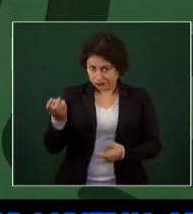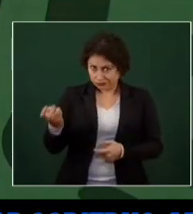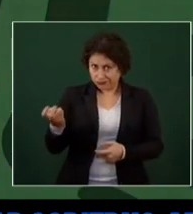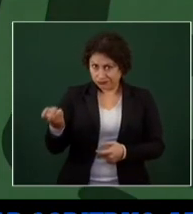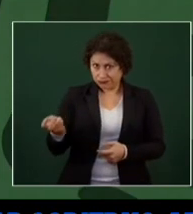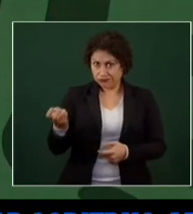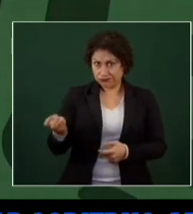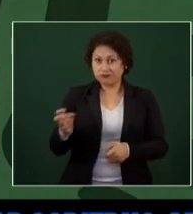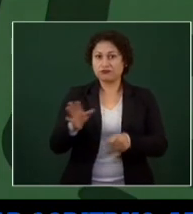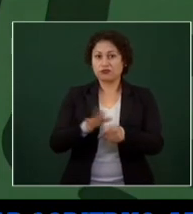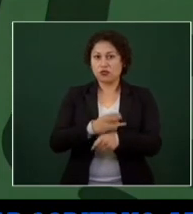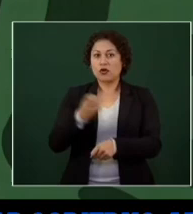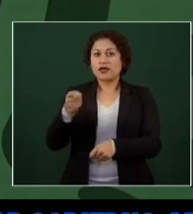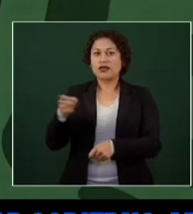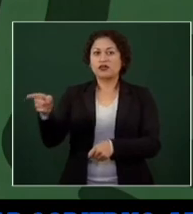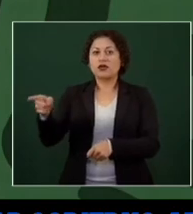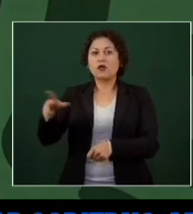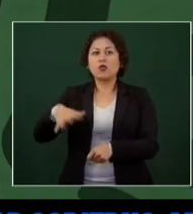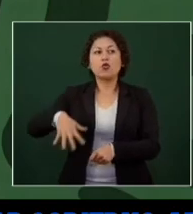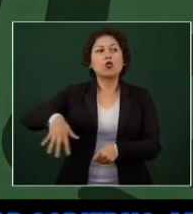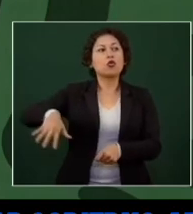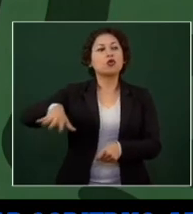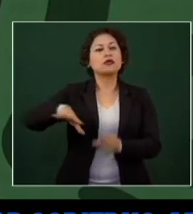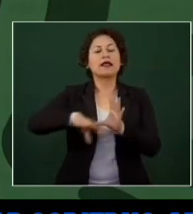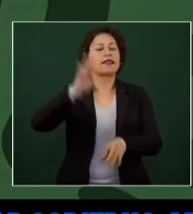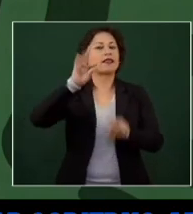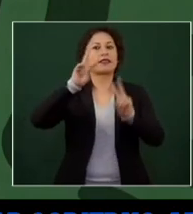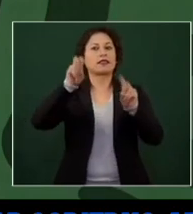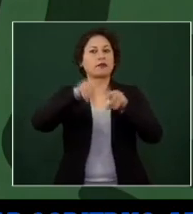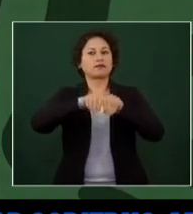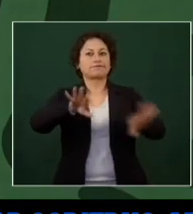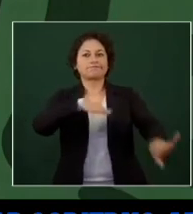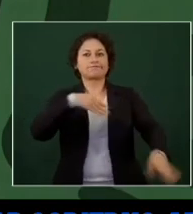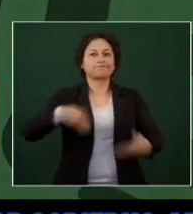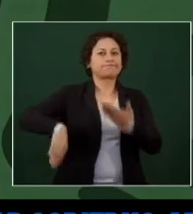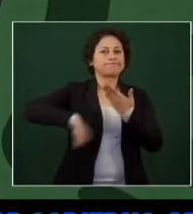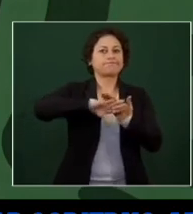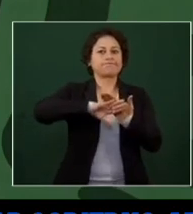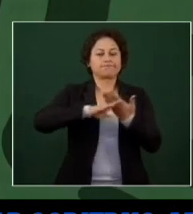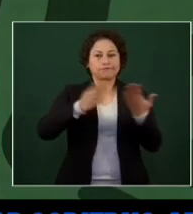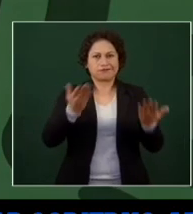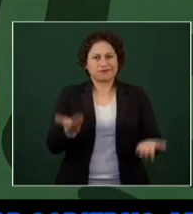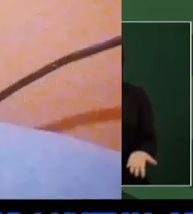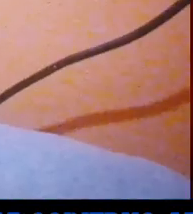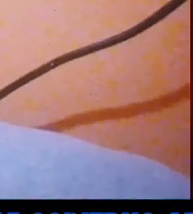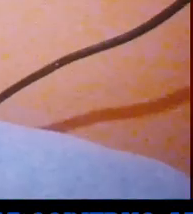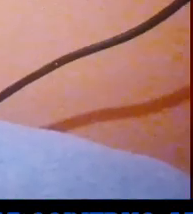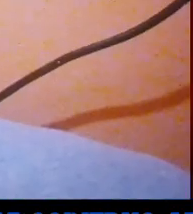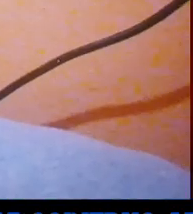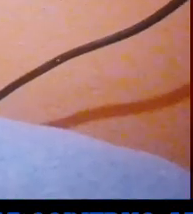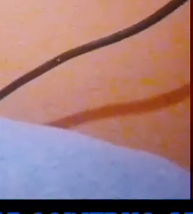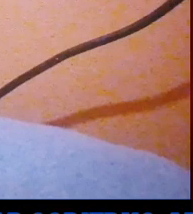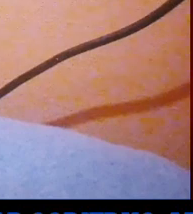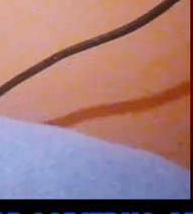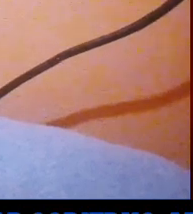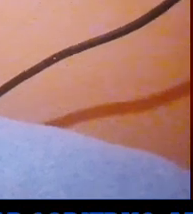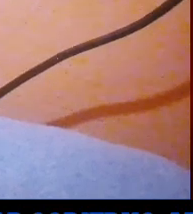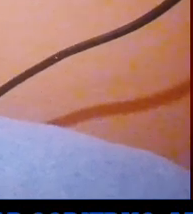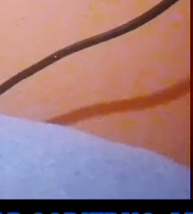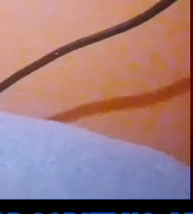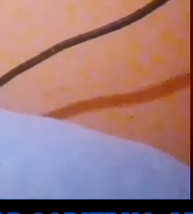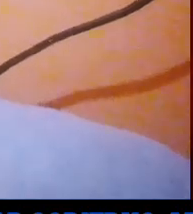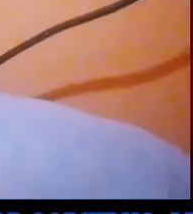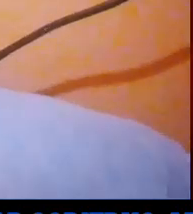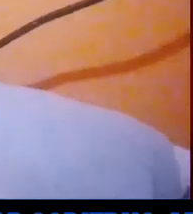por eso andan sopiloteando. Y son muchos. Bien, pues así las cosas, déjanos